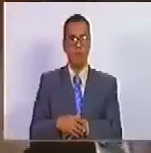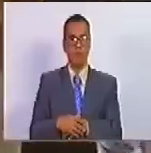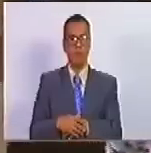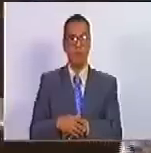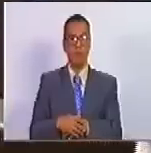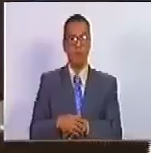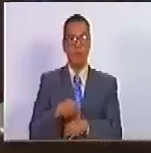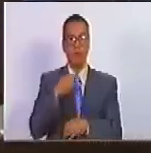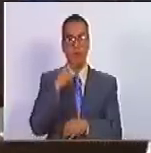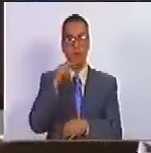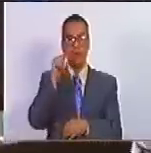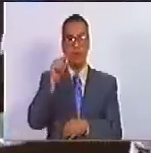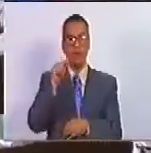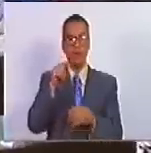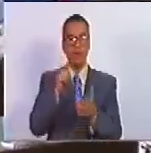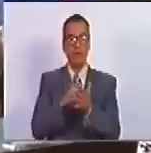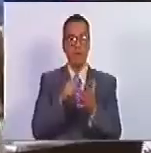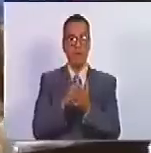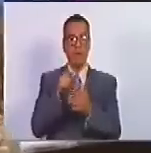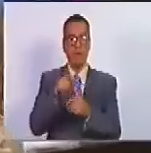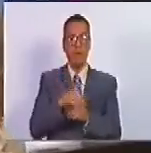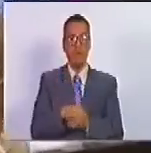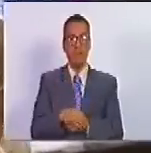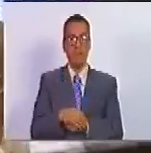hay hoy una